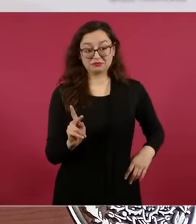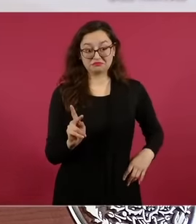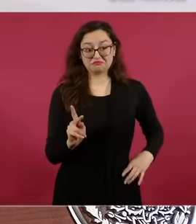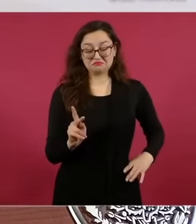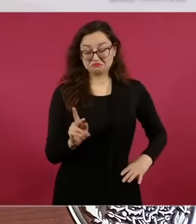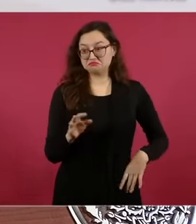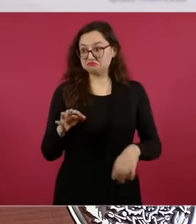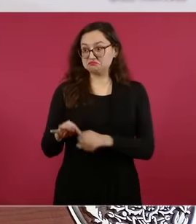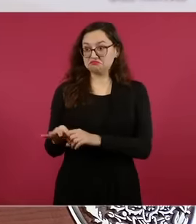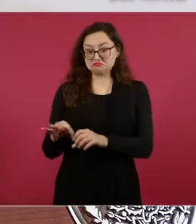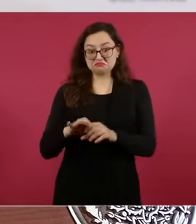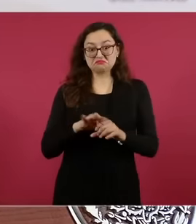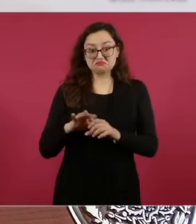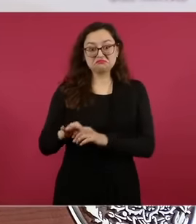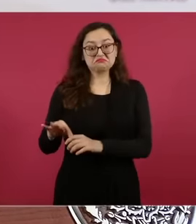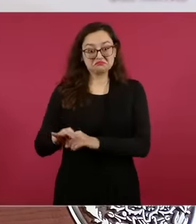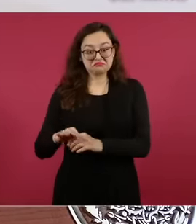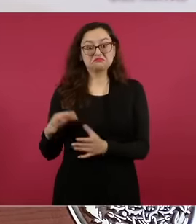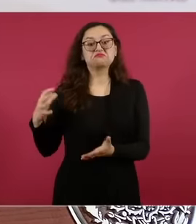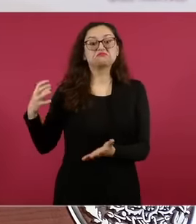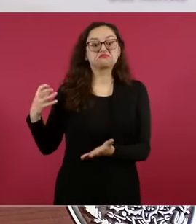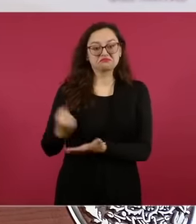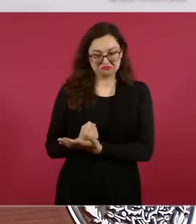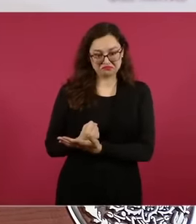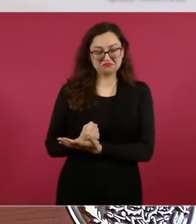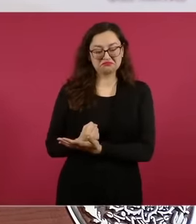Gané con